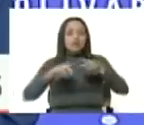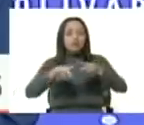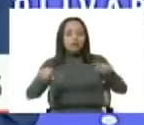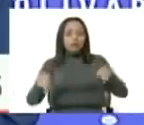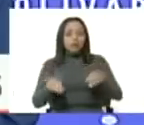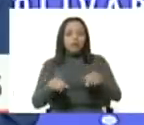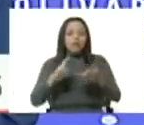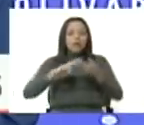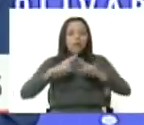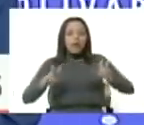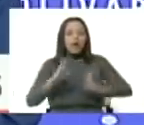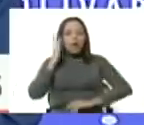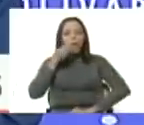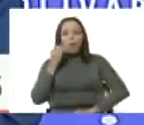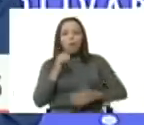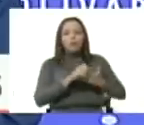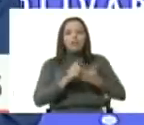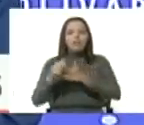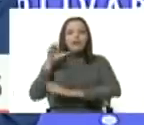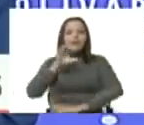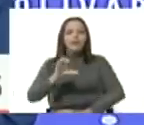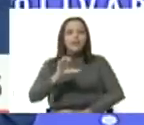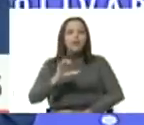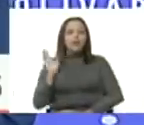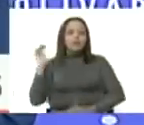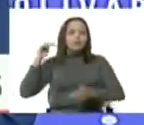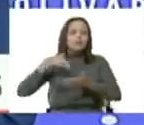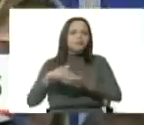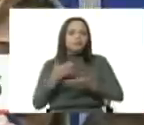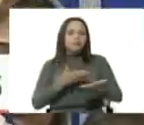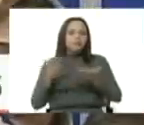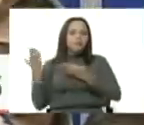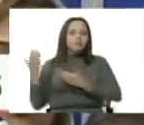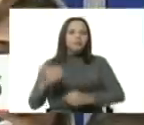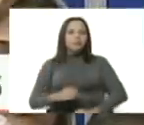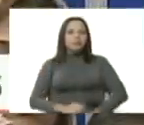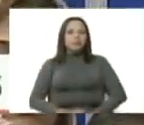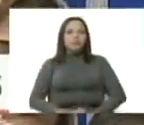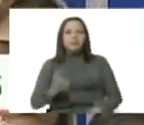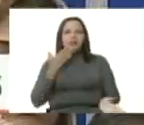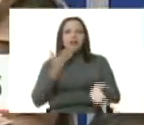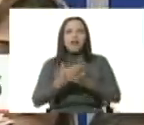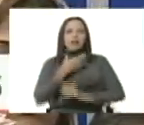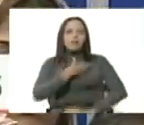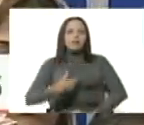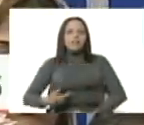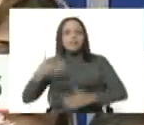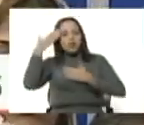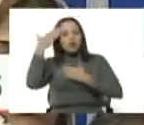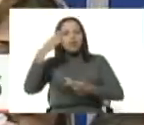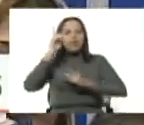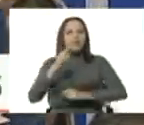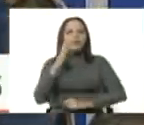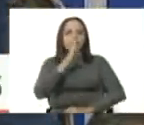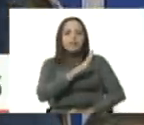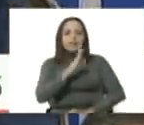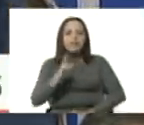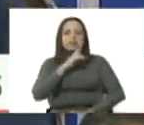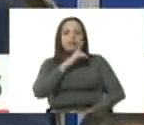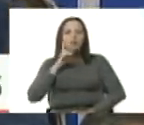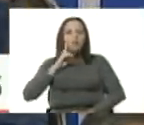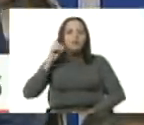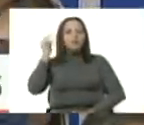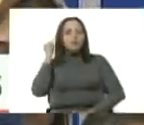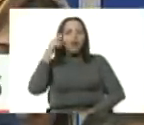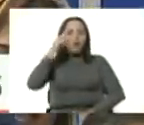joven lideresa del Estado de Aragua, compañera, por favor. Gracias, presidente. Saludarle y también bendecirle en nombre de estos hombres